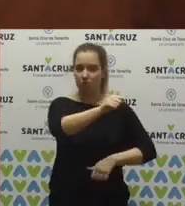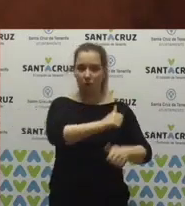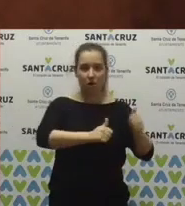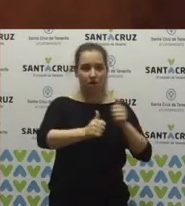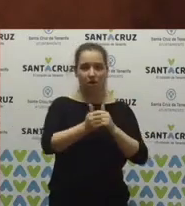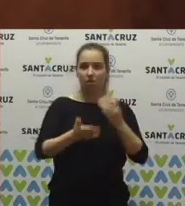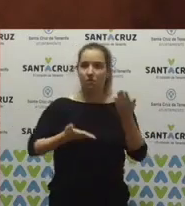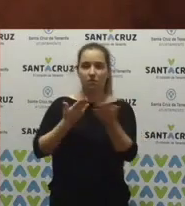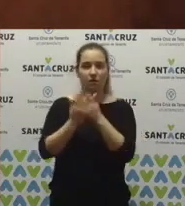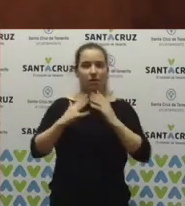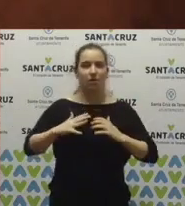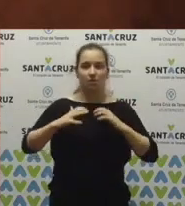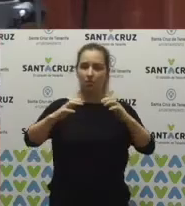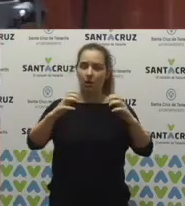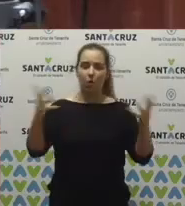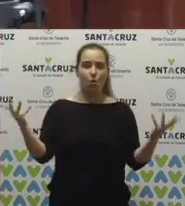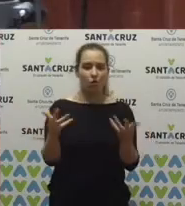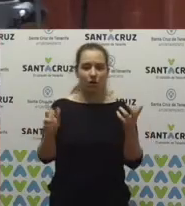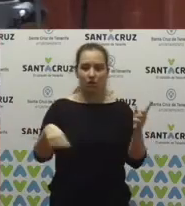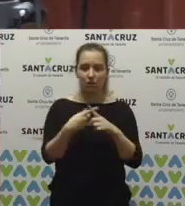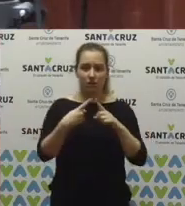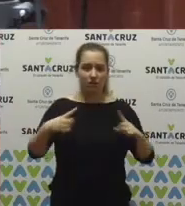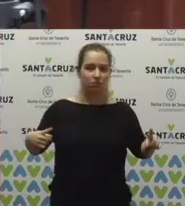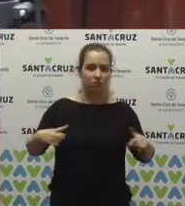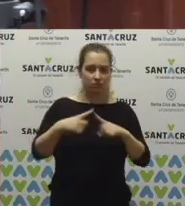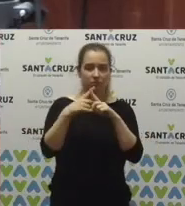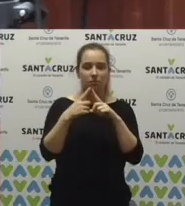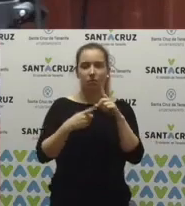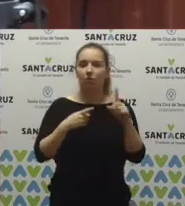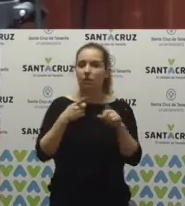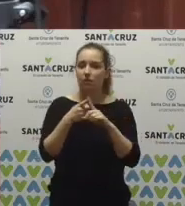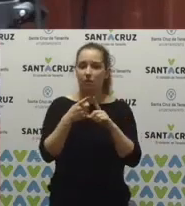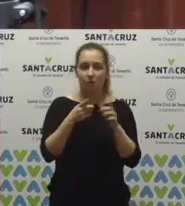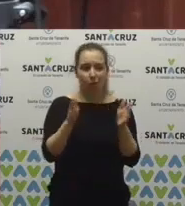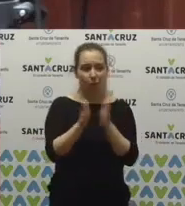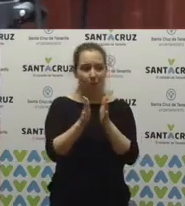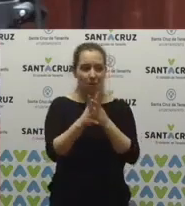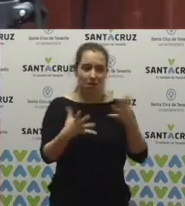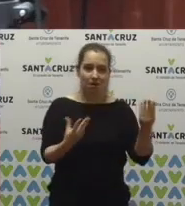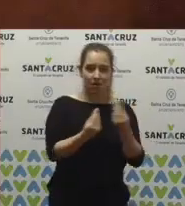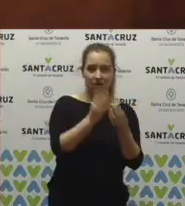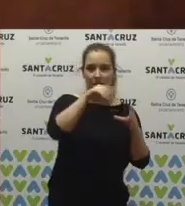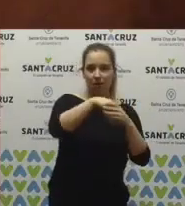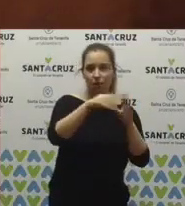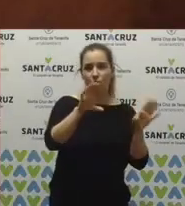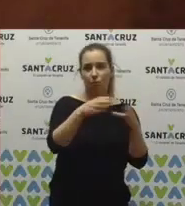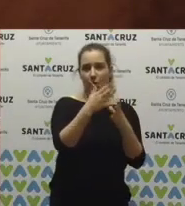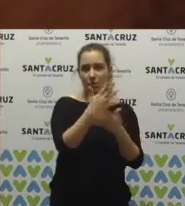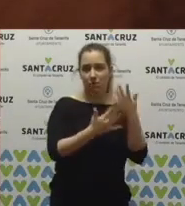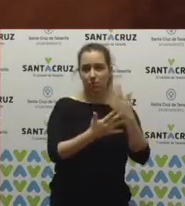un pleno urgente de extraordinario para es tener compañía en el grupo mixto